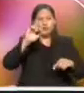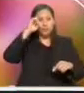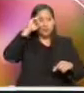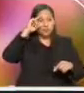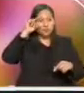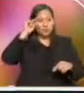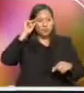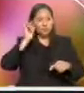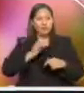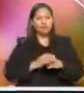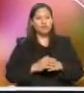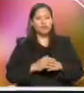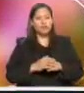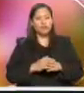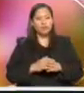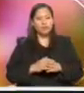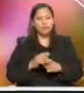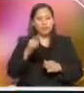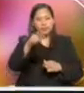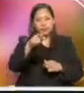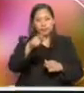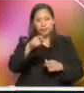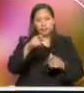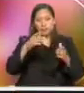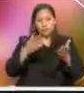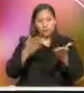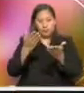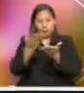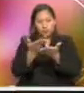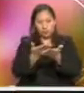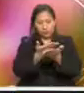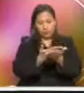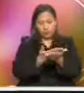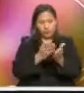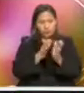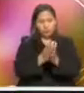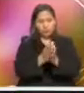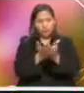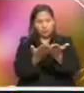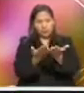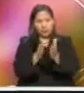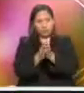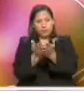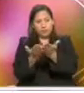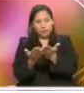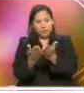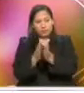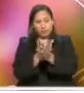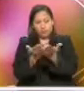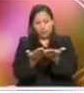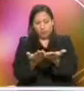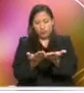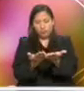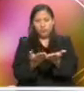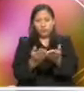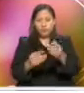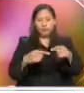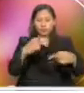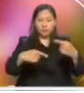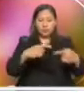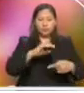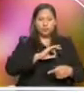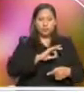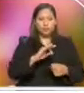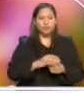decirlo de alguna forma. Entonces esto, si ustedes lo abren por completo, Sí. entonces es cuando pueden hacerlo ya tiritas, ¿no? Muy bien. Esto lo abren